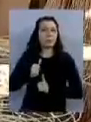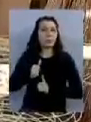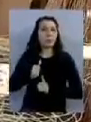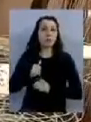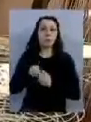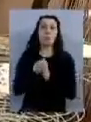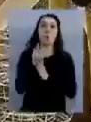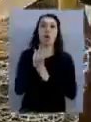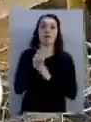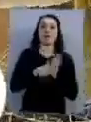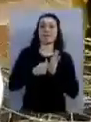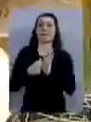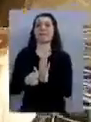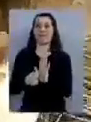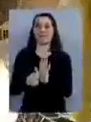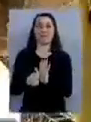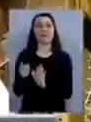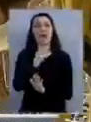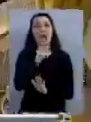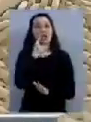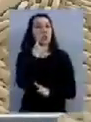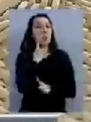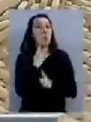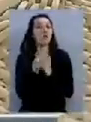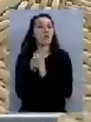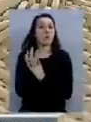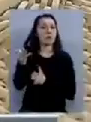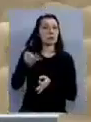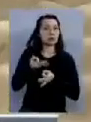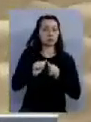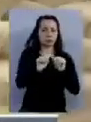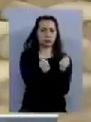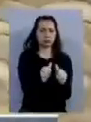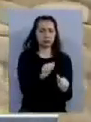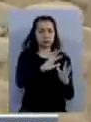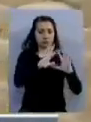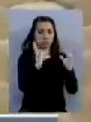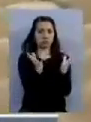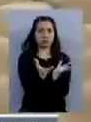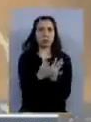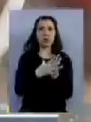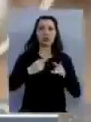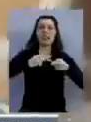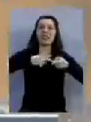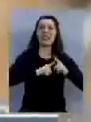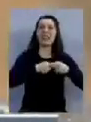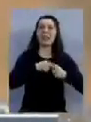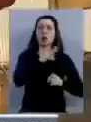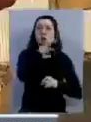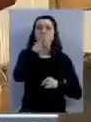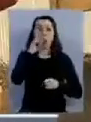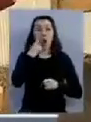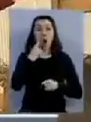van saliendo cosas nuevas. Así explora nuevas propuestas en diseños, modelos, tejidos, colores.